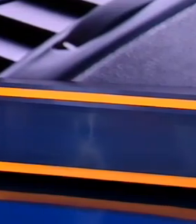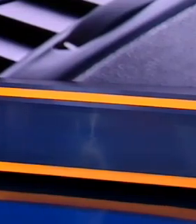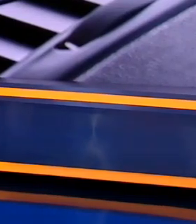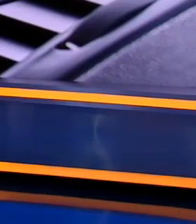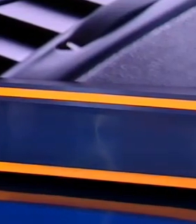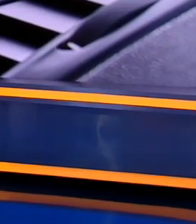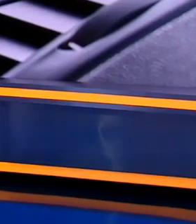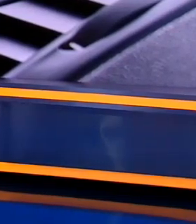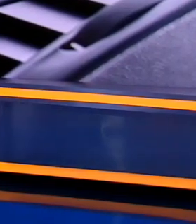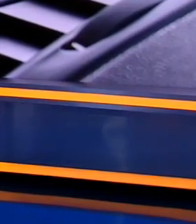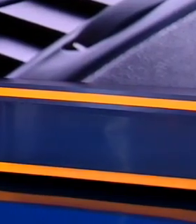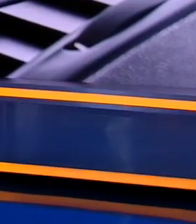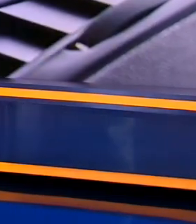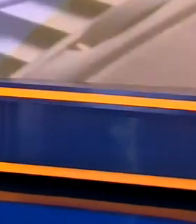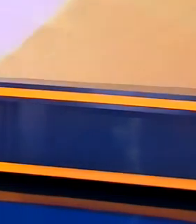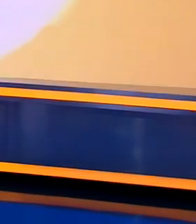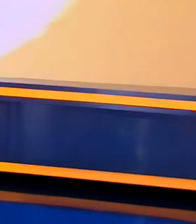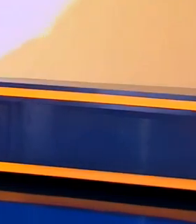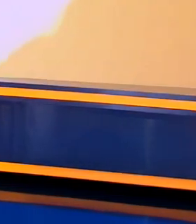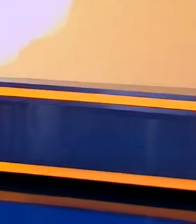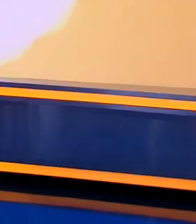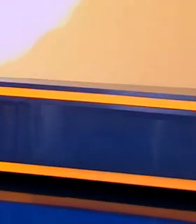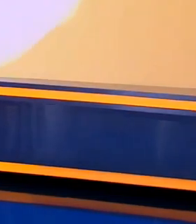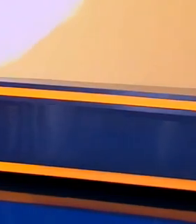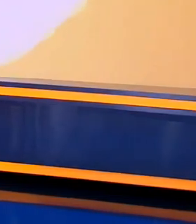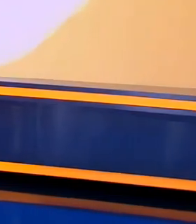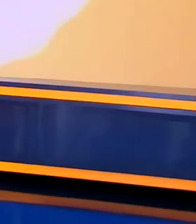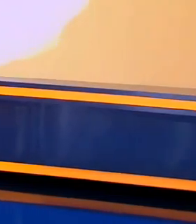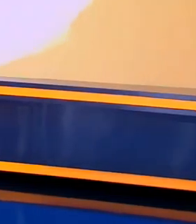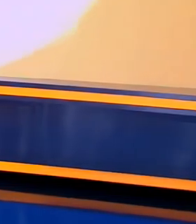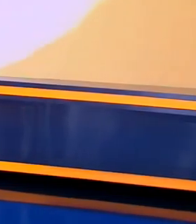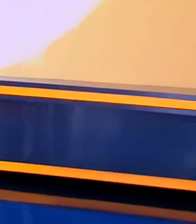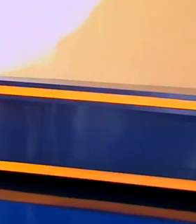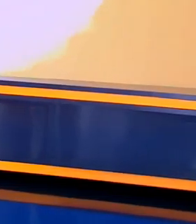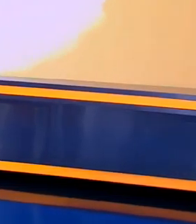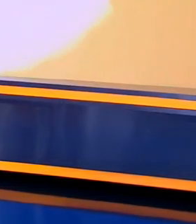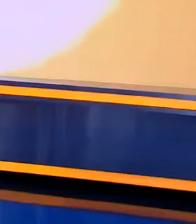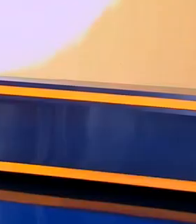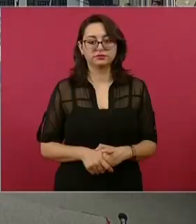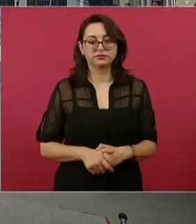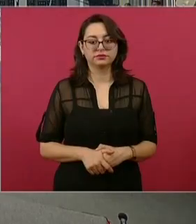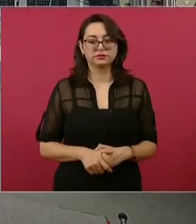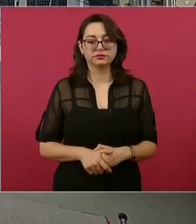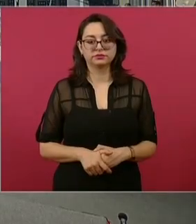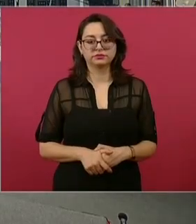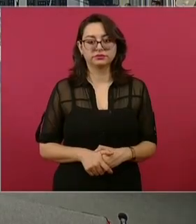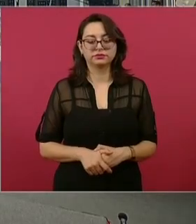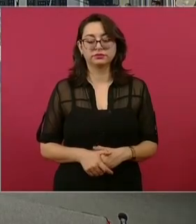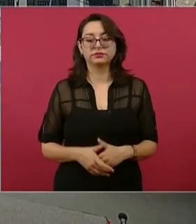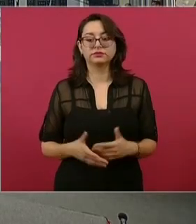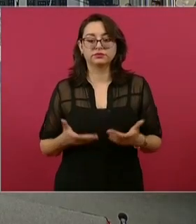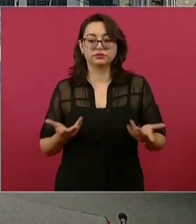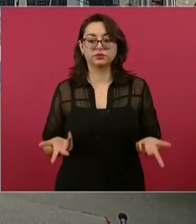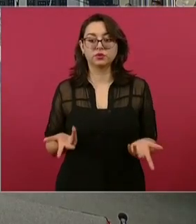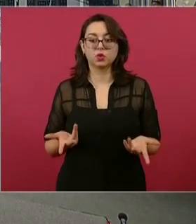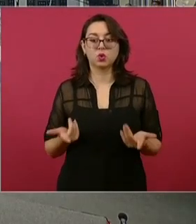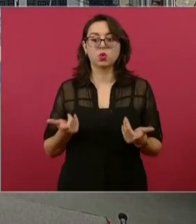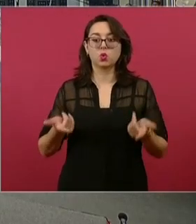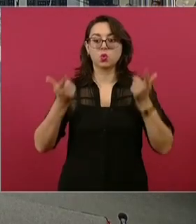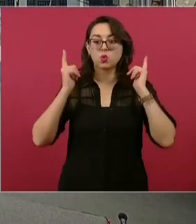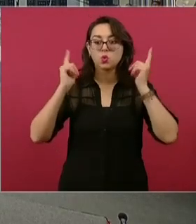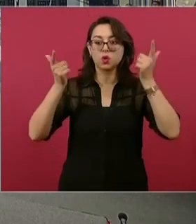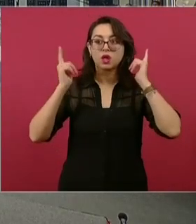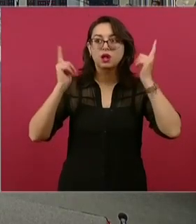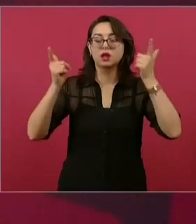por lo tanto esta mañana el Gobierno Federal negó que haya muertes por la ola de calor Cómo ve aquí nosotros habíamos